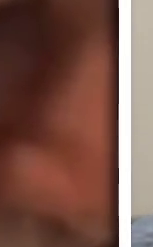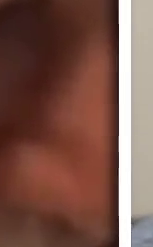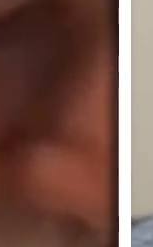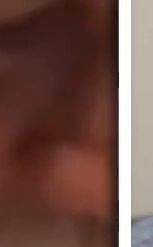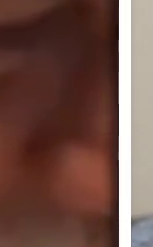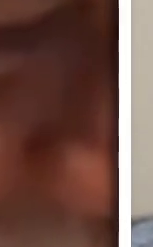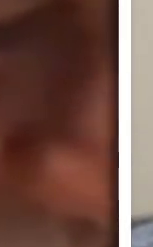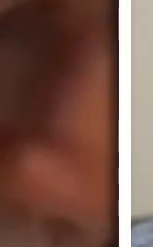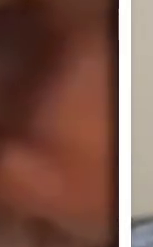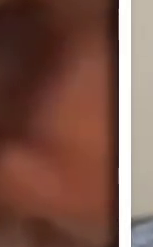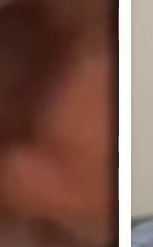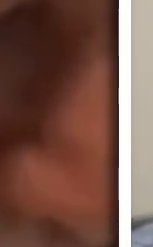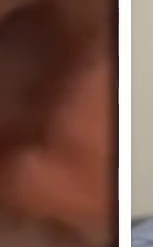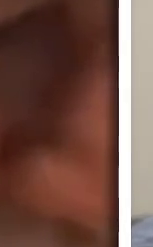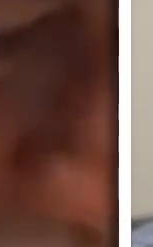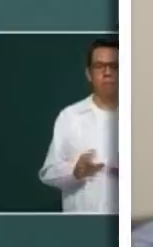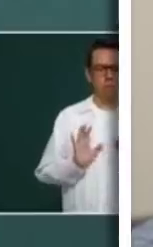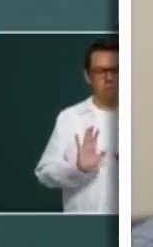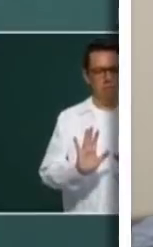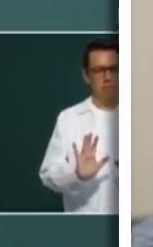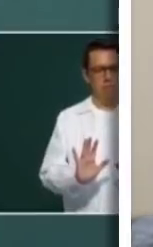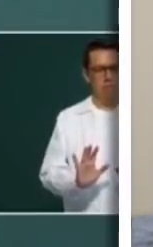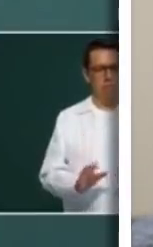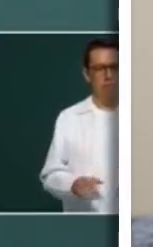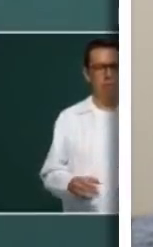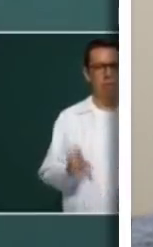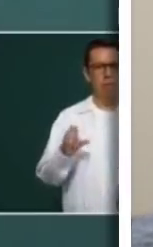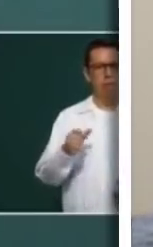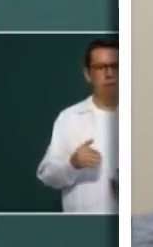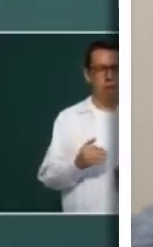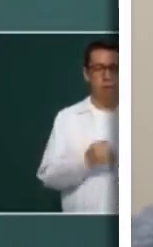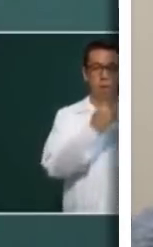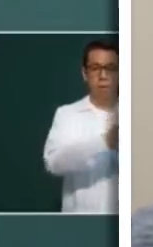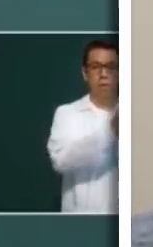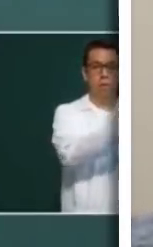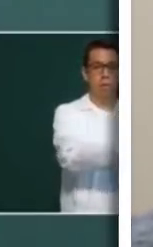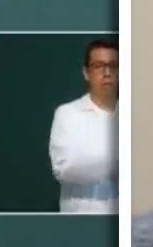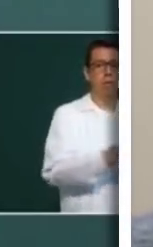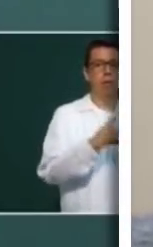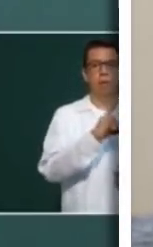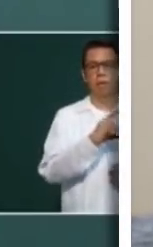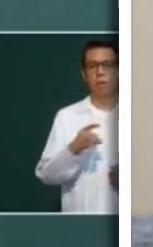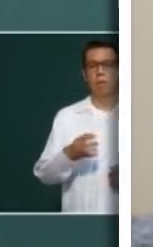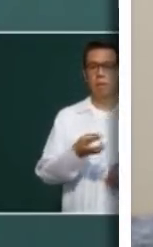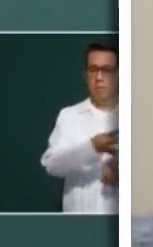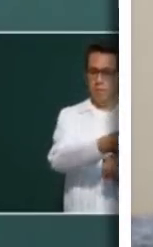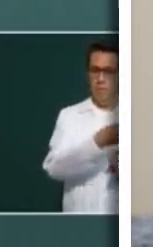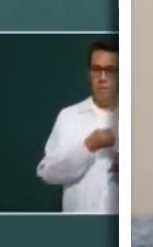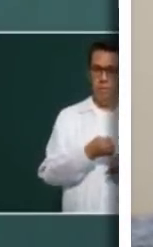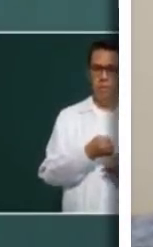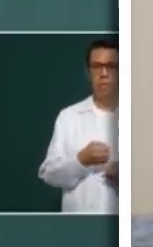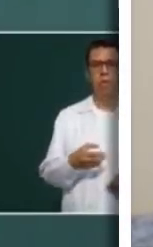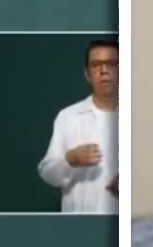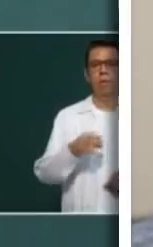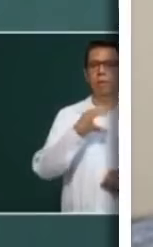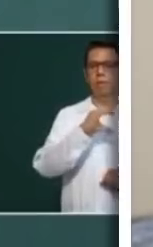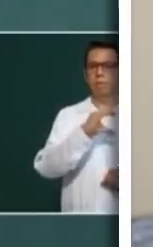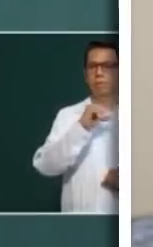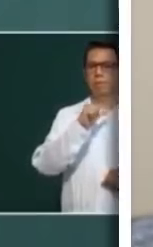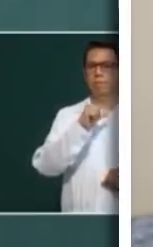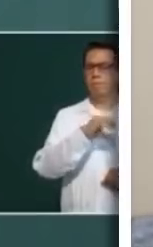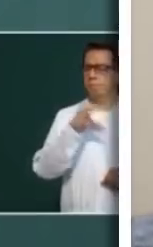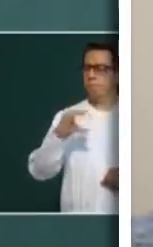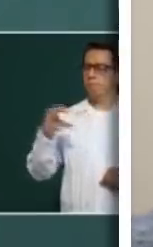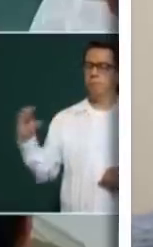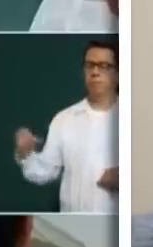de elección popular qué es lo que actualmente él tiene como diputado y entiendo también está usted estaría buscando la reelección